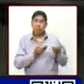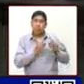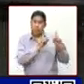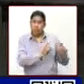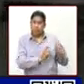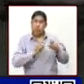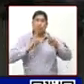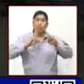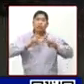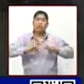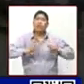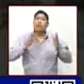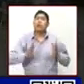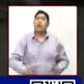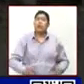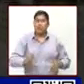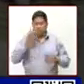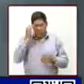a los investigadores.